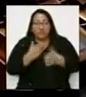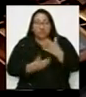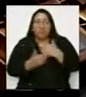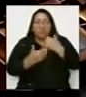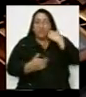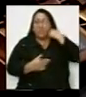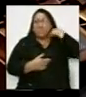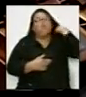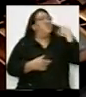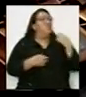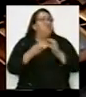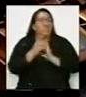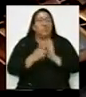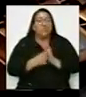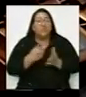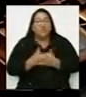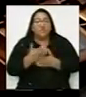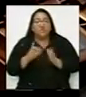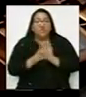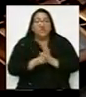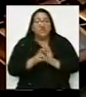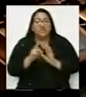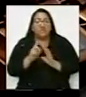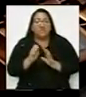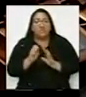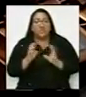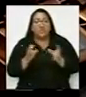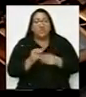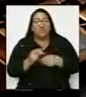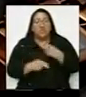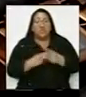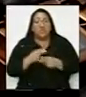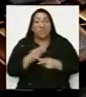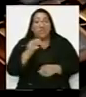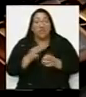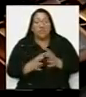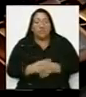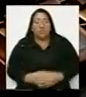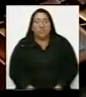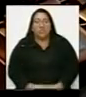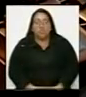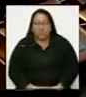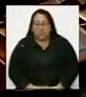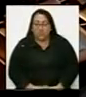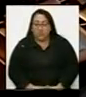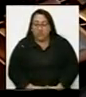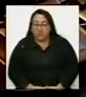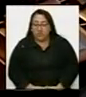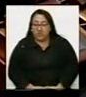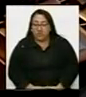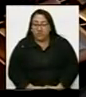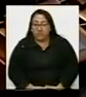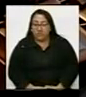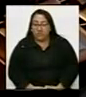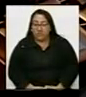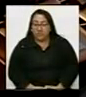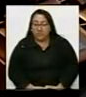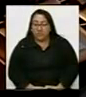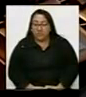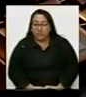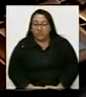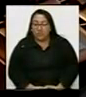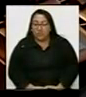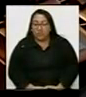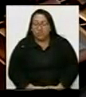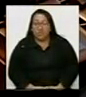sustitutorio del predictamen que propone la Ley Orgánica de la Junta Nacional de Justicia, y se acaba de